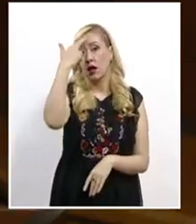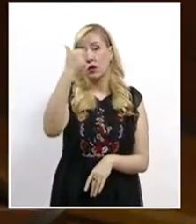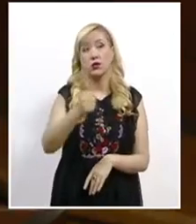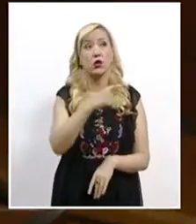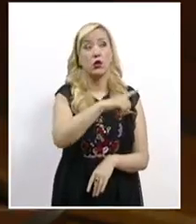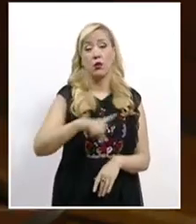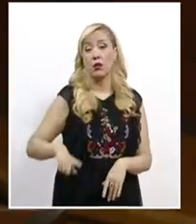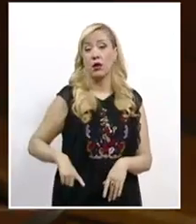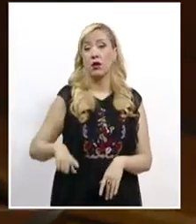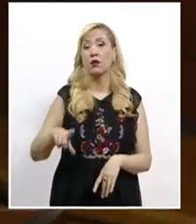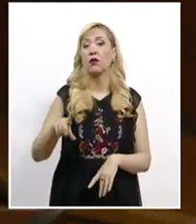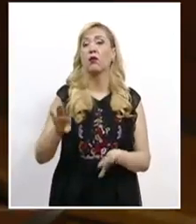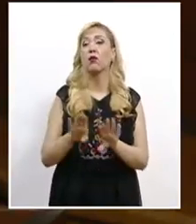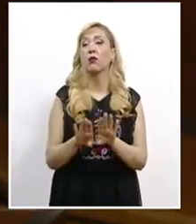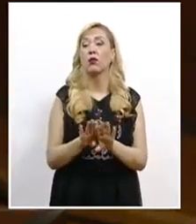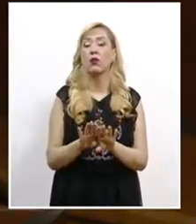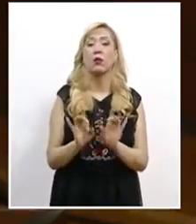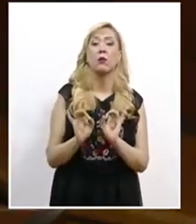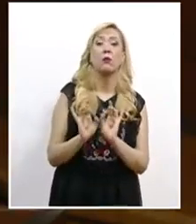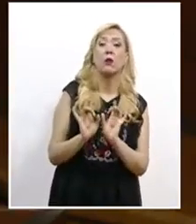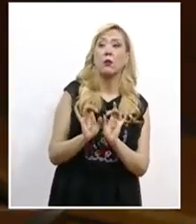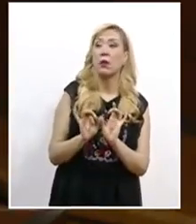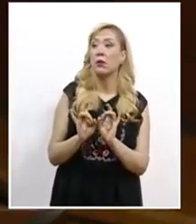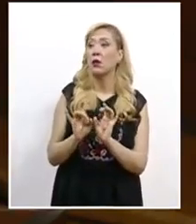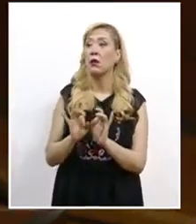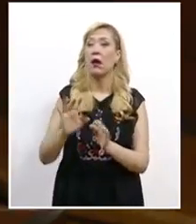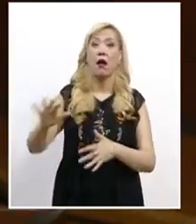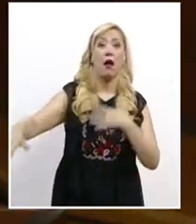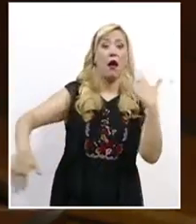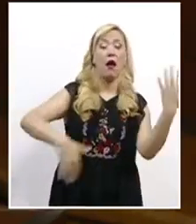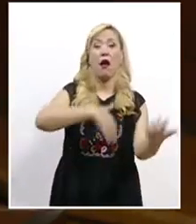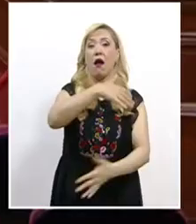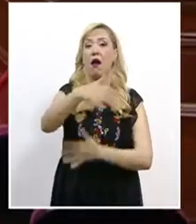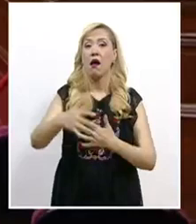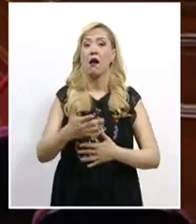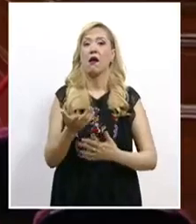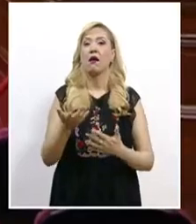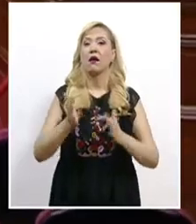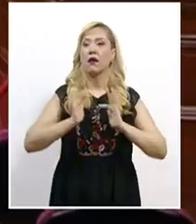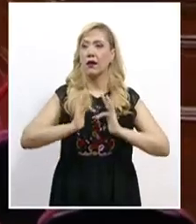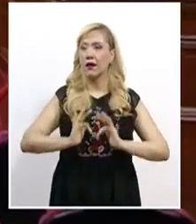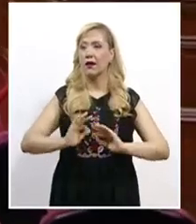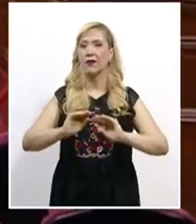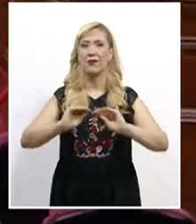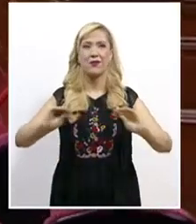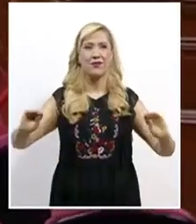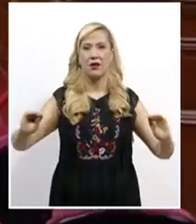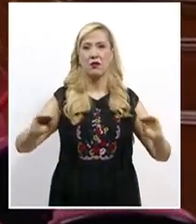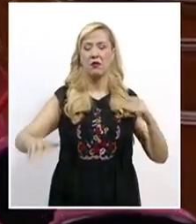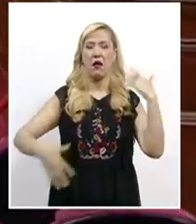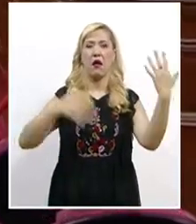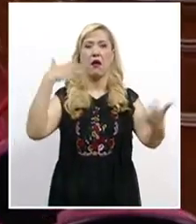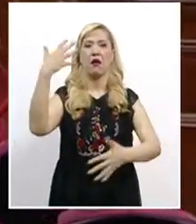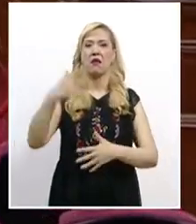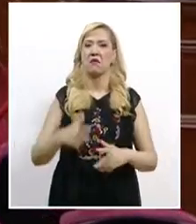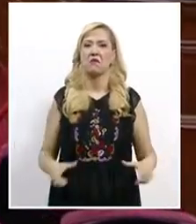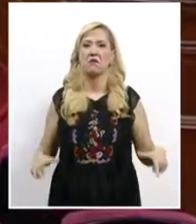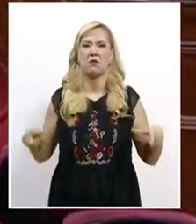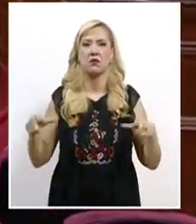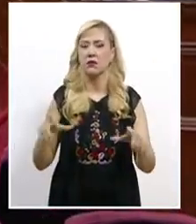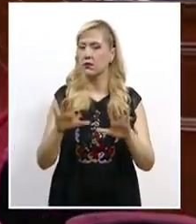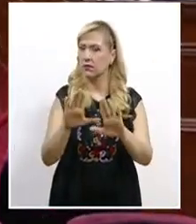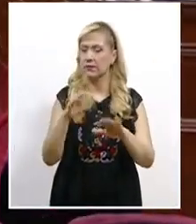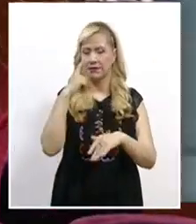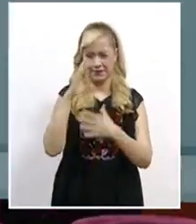la prevención de cualquier tipo de alteración de la paz pública, la tranquilidad o seguridad sociales. Así lo explicó el